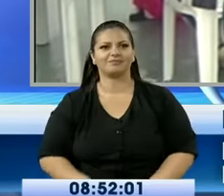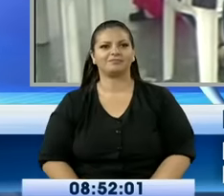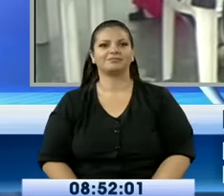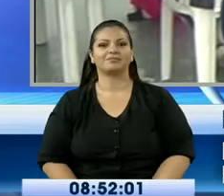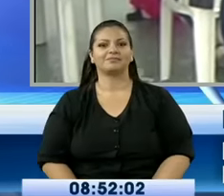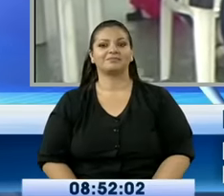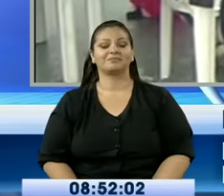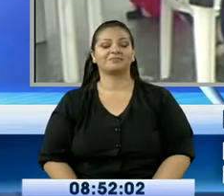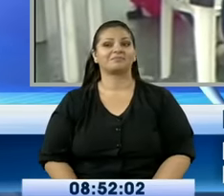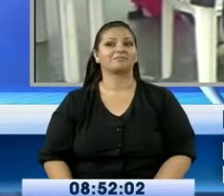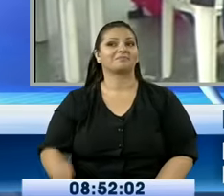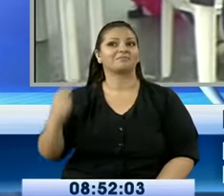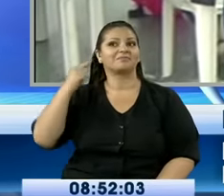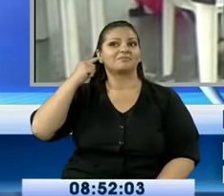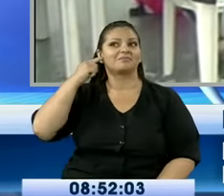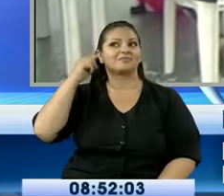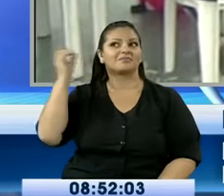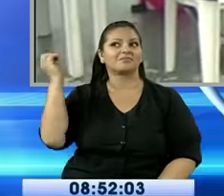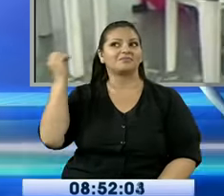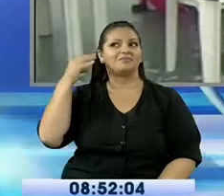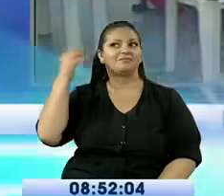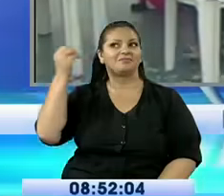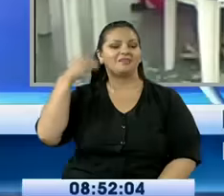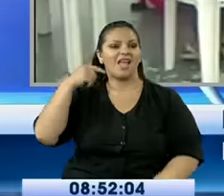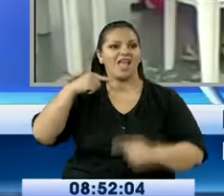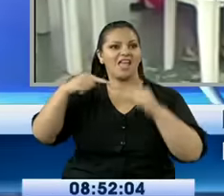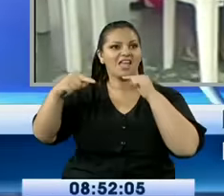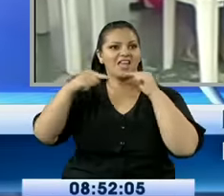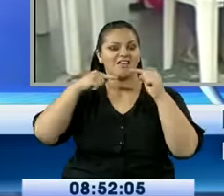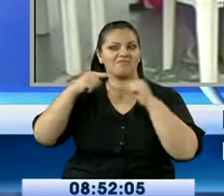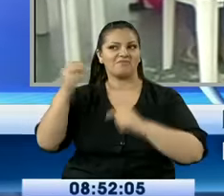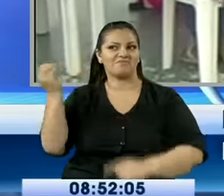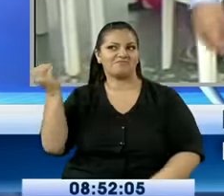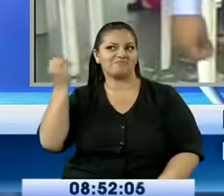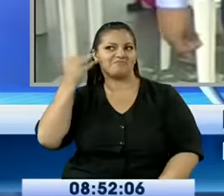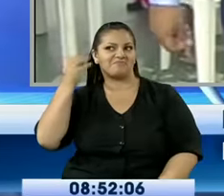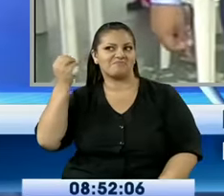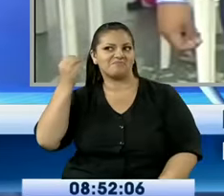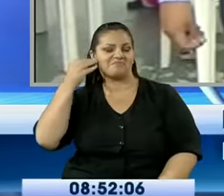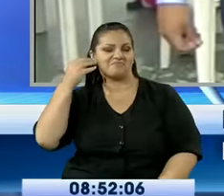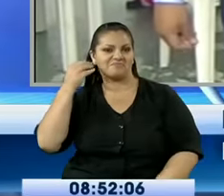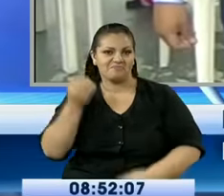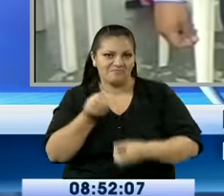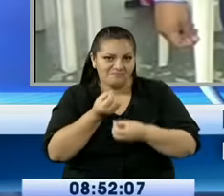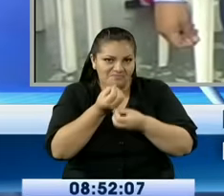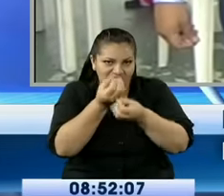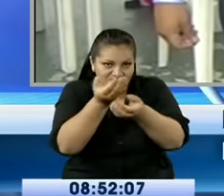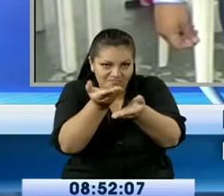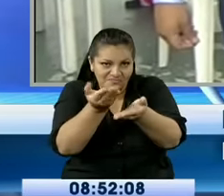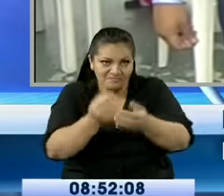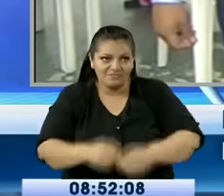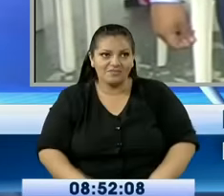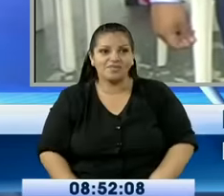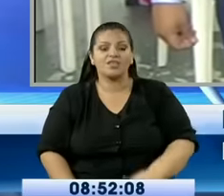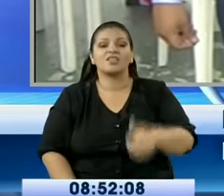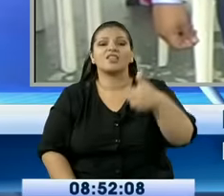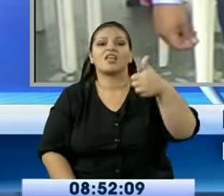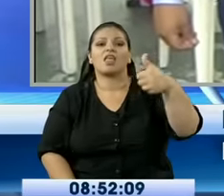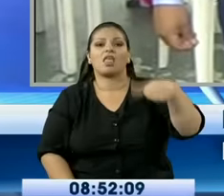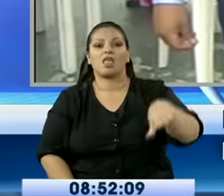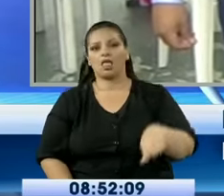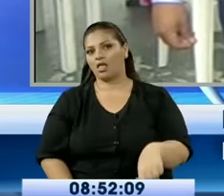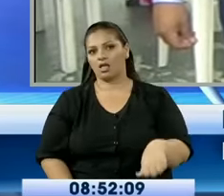recomendación inteligente del señor productor y del señor jefe de piso Maquilón. Que mantengas el dedo hacia arriba para que no te